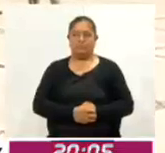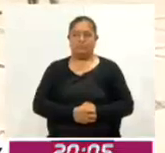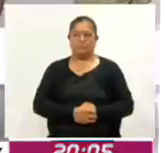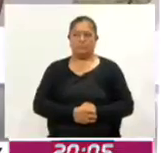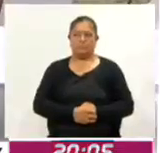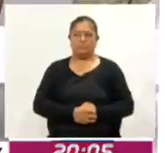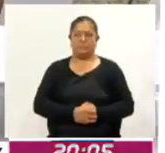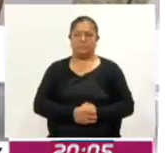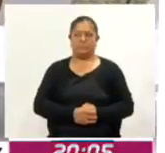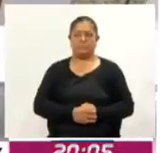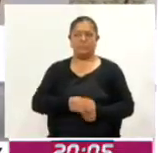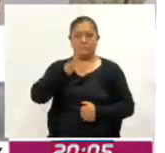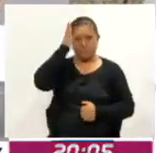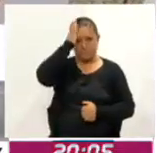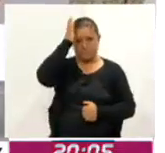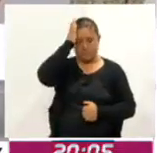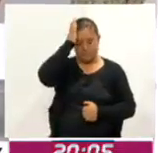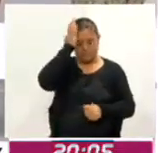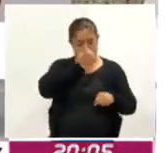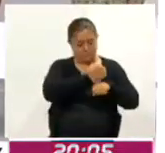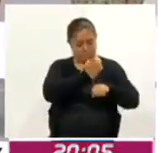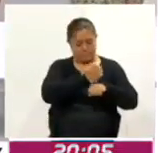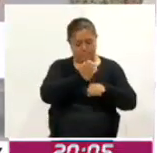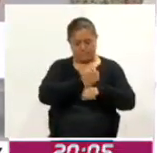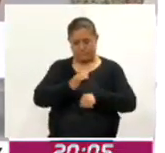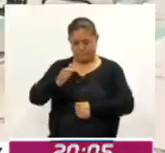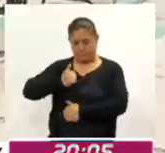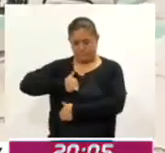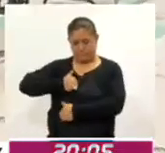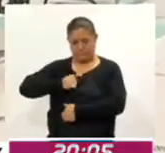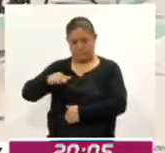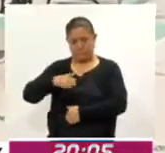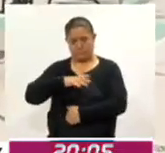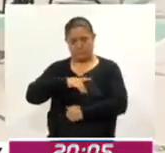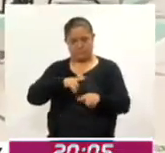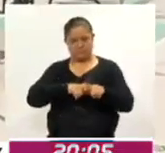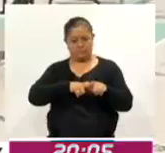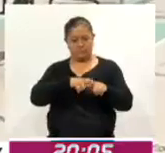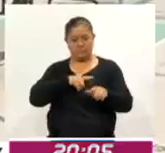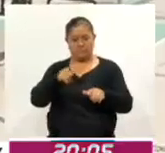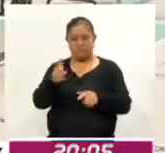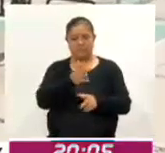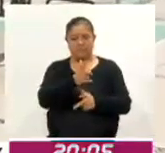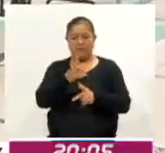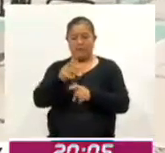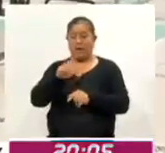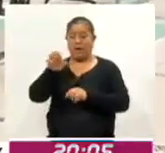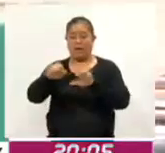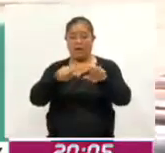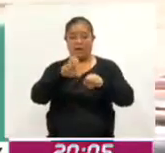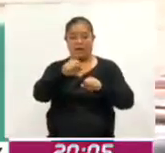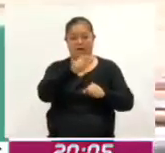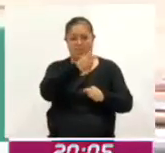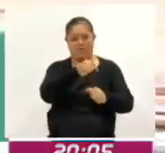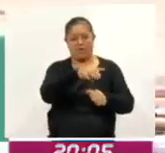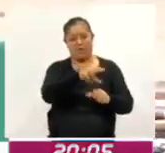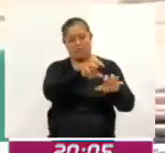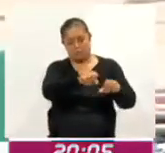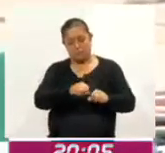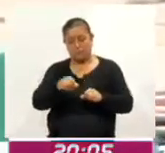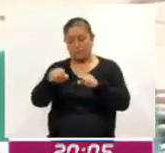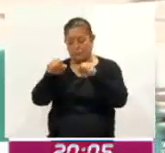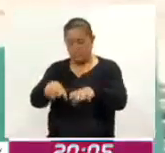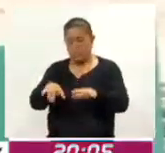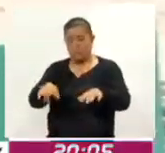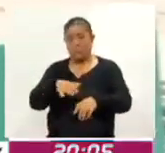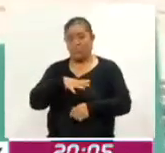Autoridades estatales y castrenses encabezaron la ceremonia de destrucción de armamento decomisado a disposición de la Secretaría de la Defensa Nacional, realizada en las